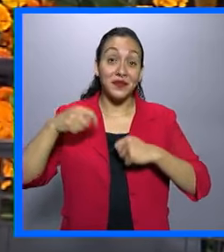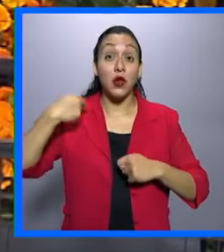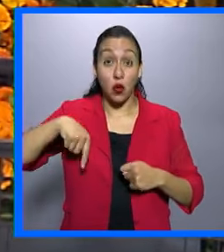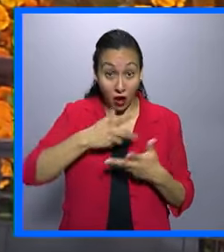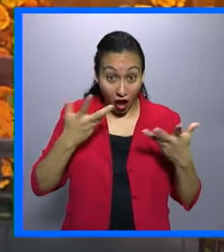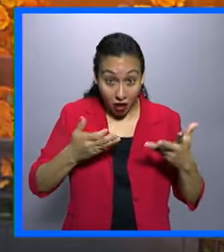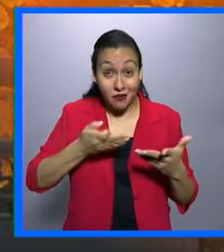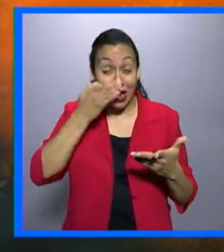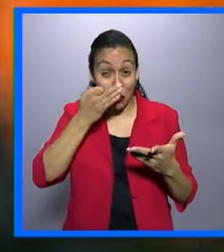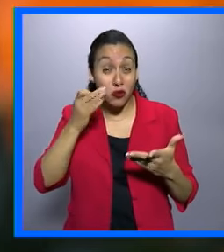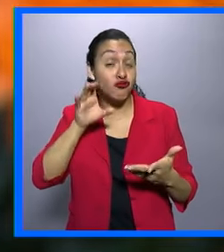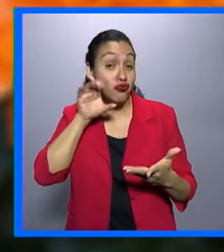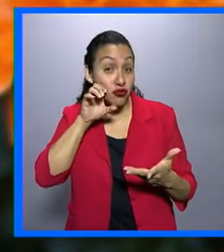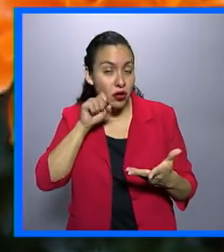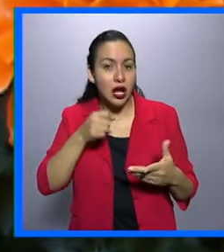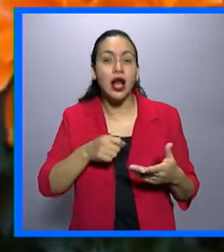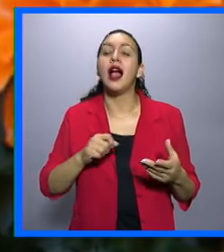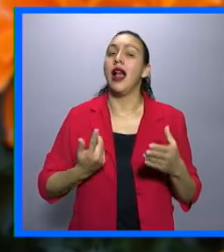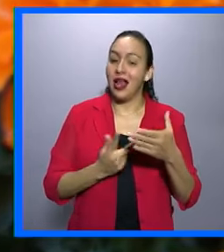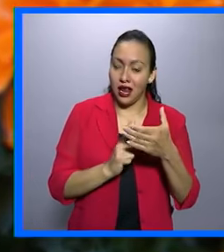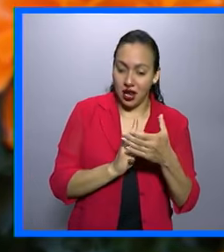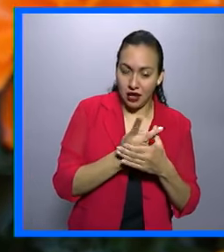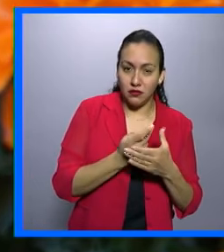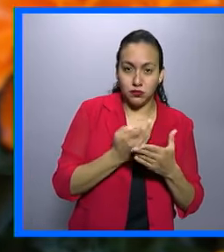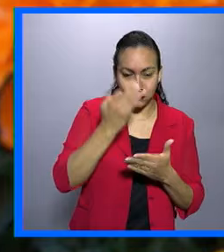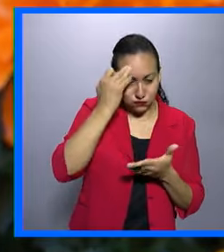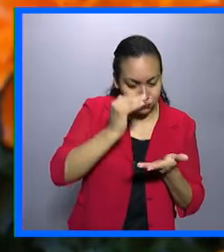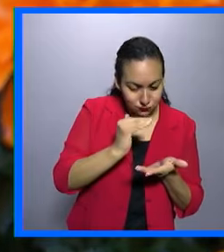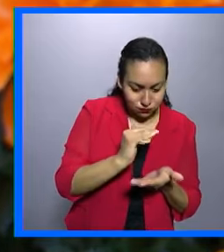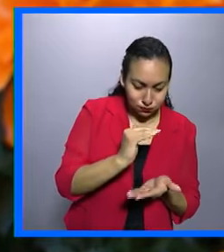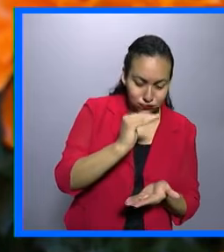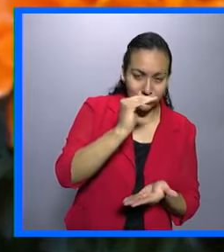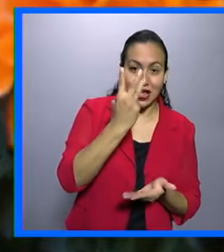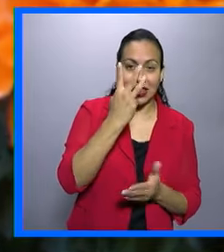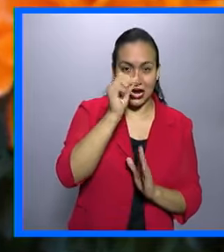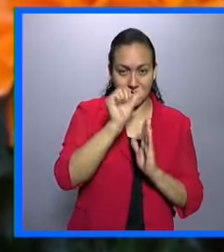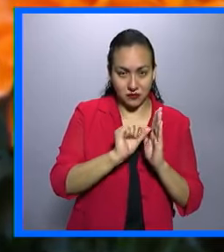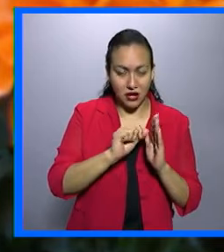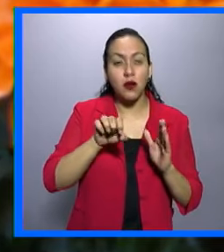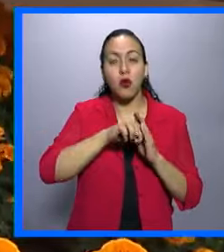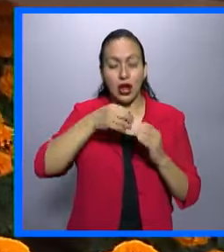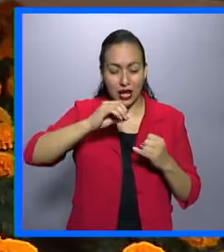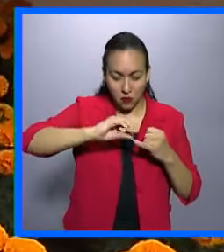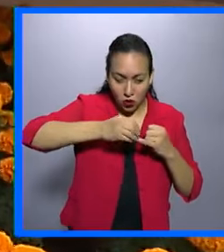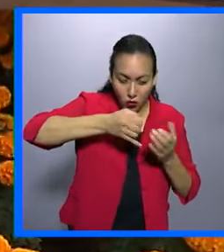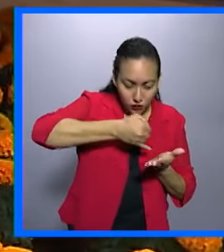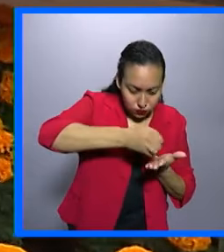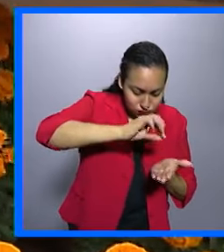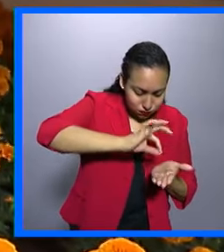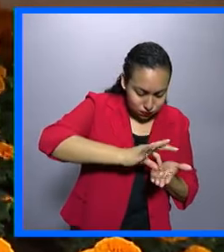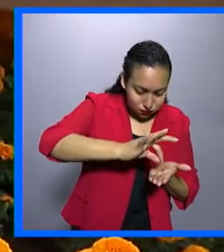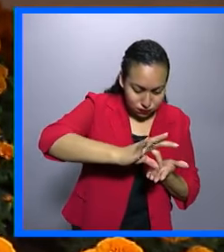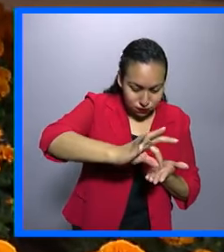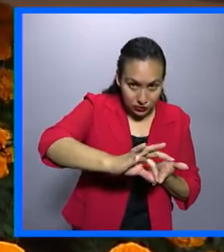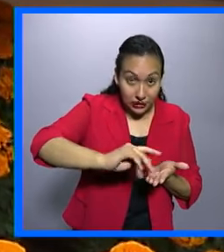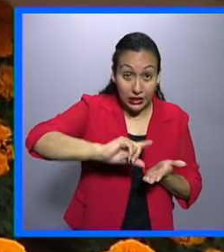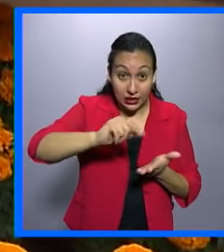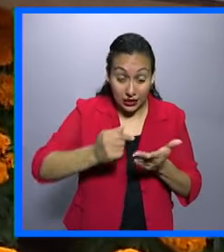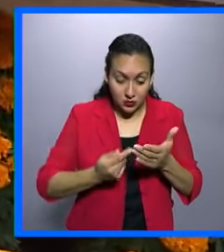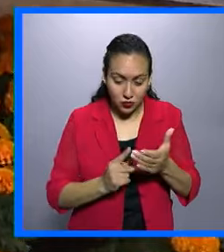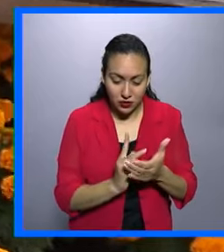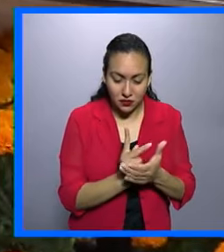planta tiene un proceso de 3 meses. Desde la germinación de su semilla hasta el trasplante a